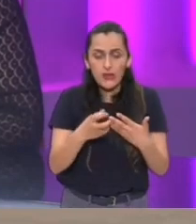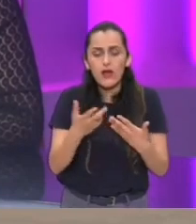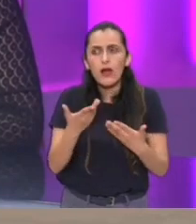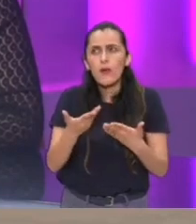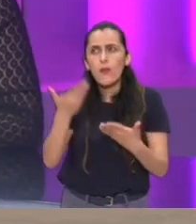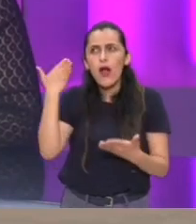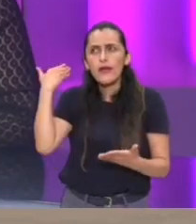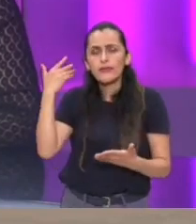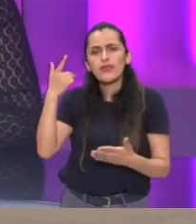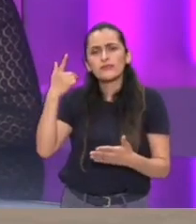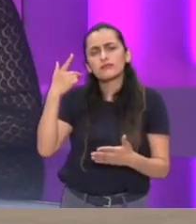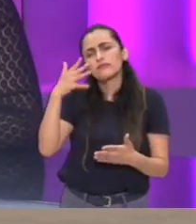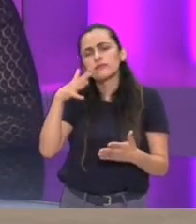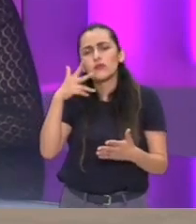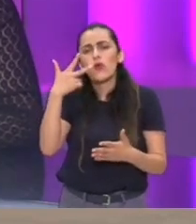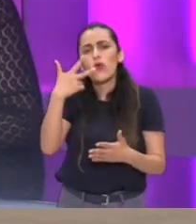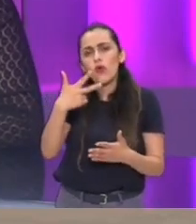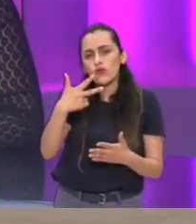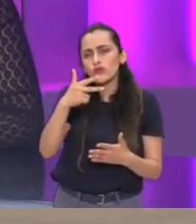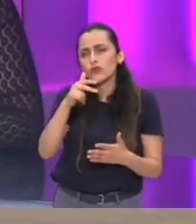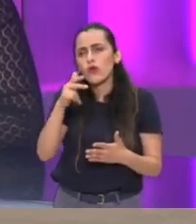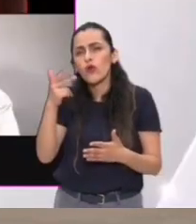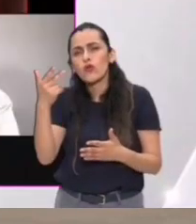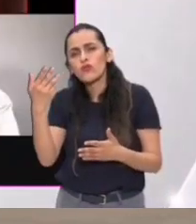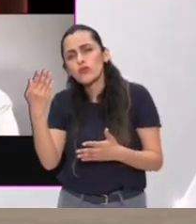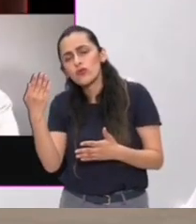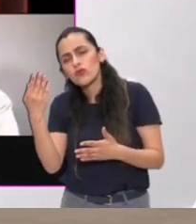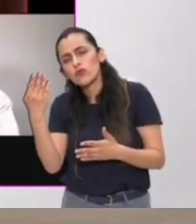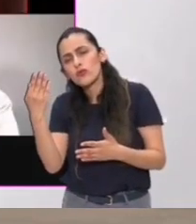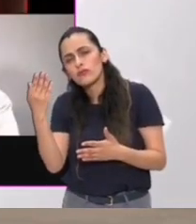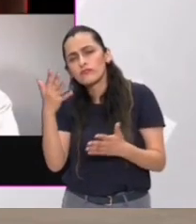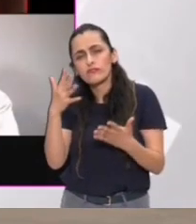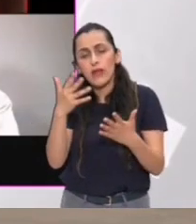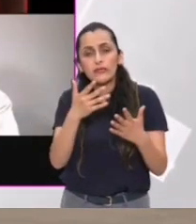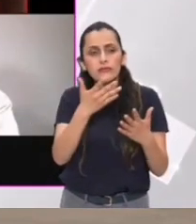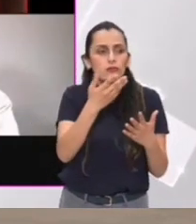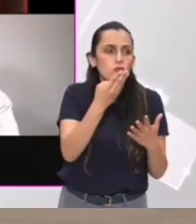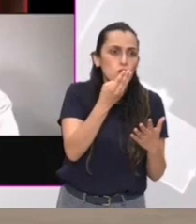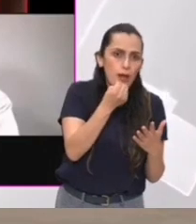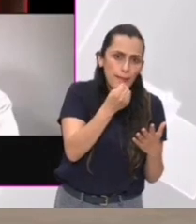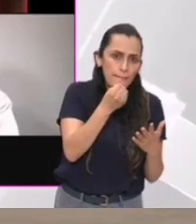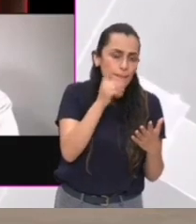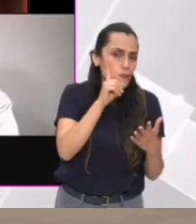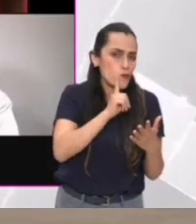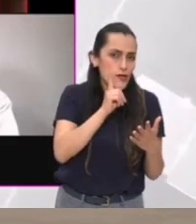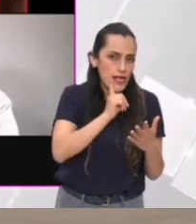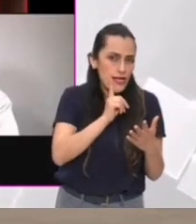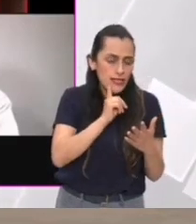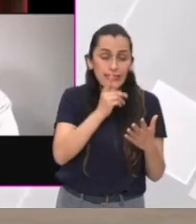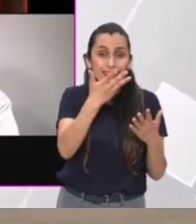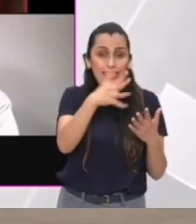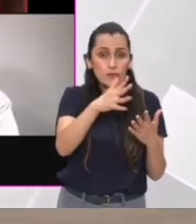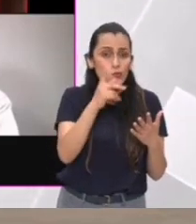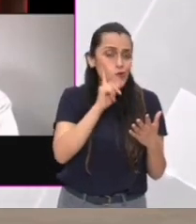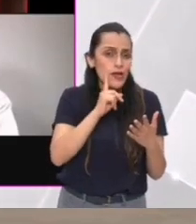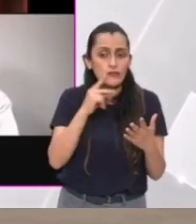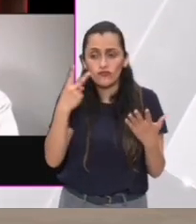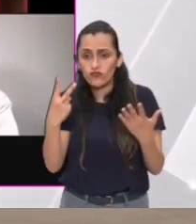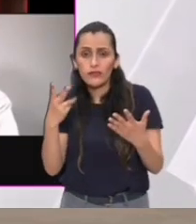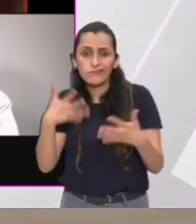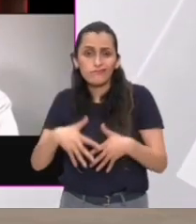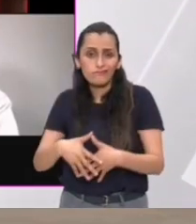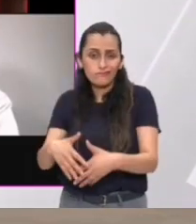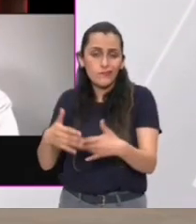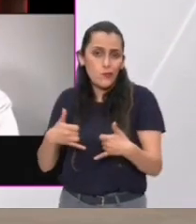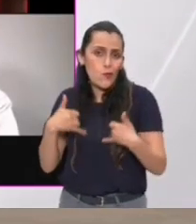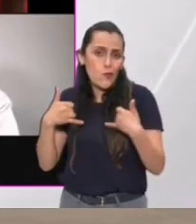8 de cada 10 mujeres tienen embarazos no adolescentes? Claro, yo creo que sí, y parte de nuestro enfoque, parte de la propuesta que traemos es